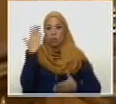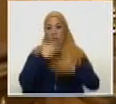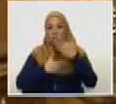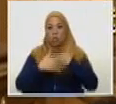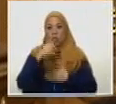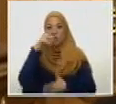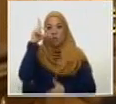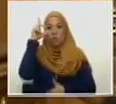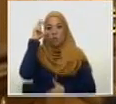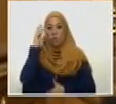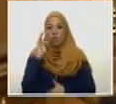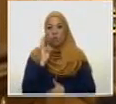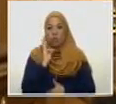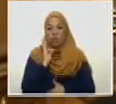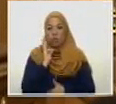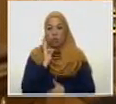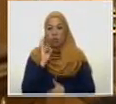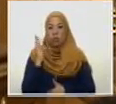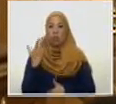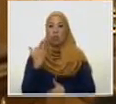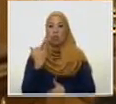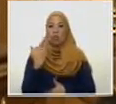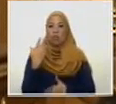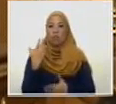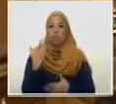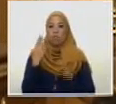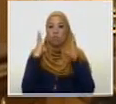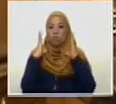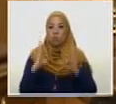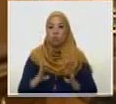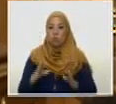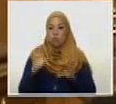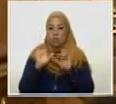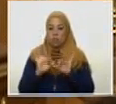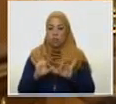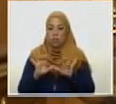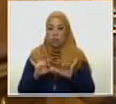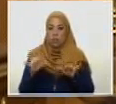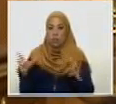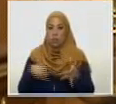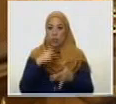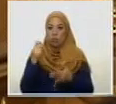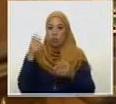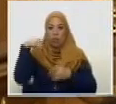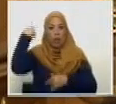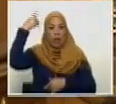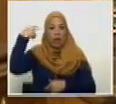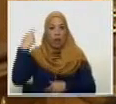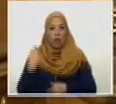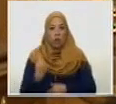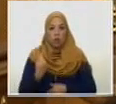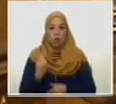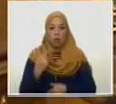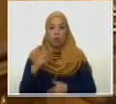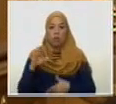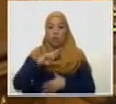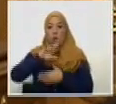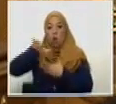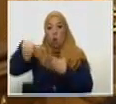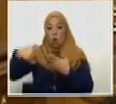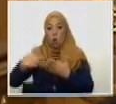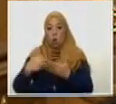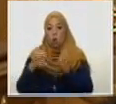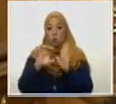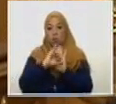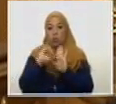Vázquez. Ciudadana subsecretaria, Carolis Pérez. Demás integrantes de esta prestigiosa Asamblea